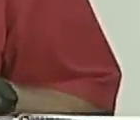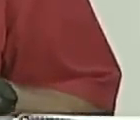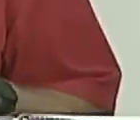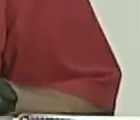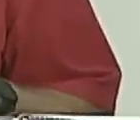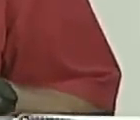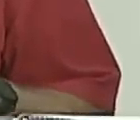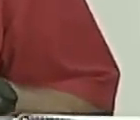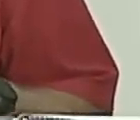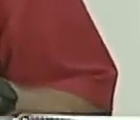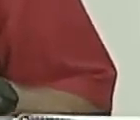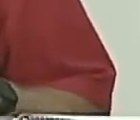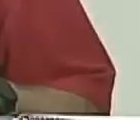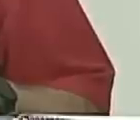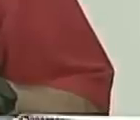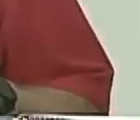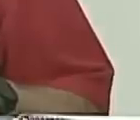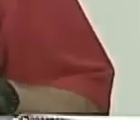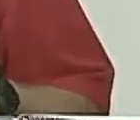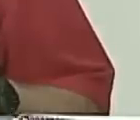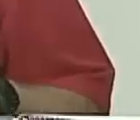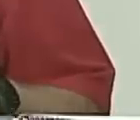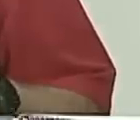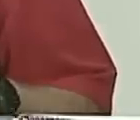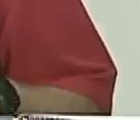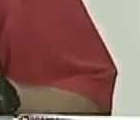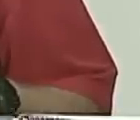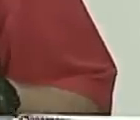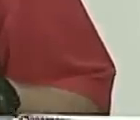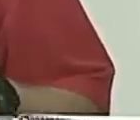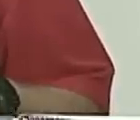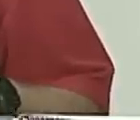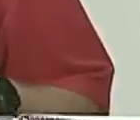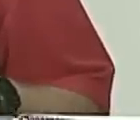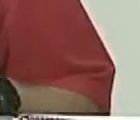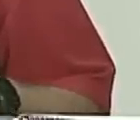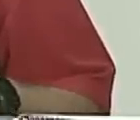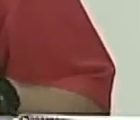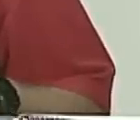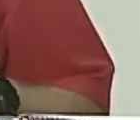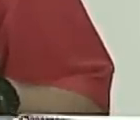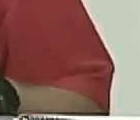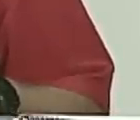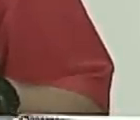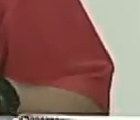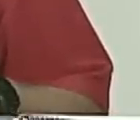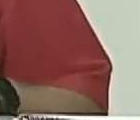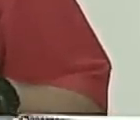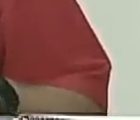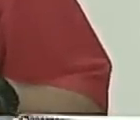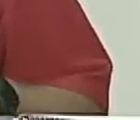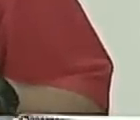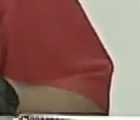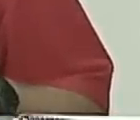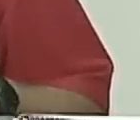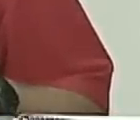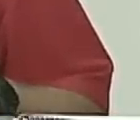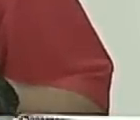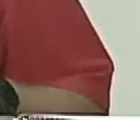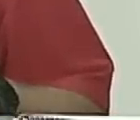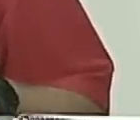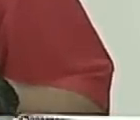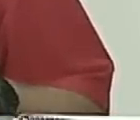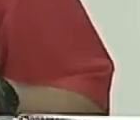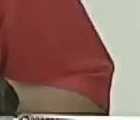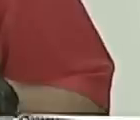para ver cómo les va. Son los mismos que juegan posición adelantada cada vez que hay un golpe de Estado